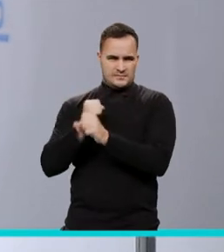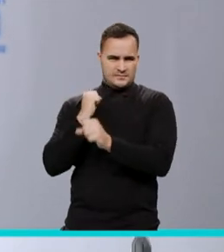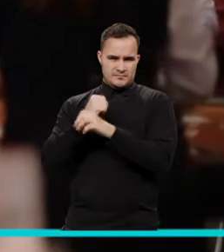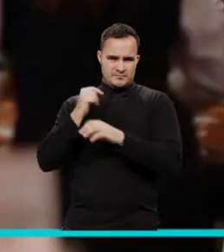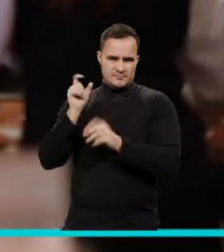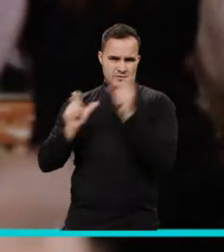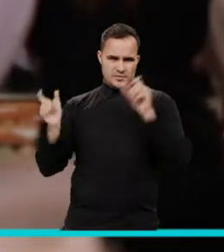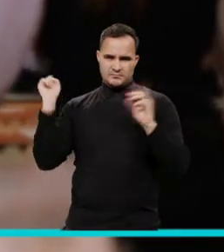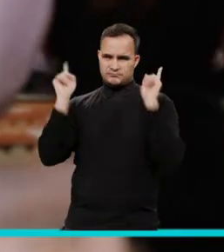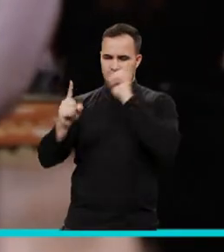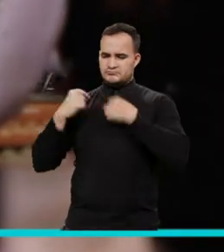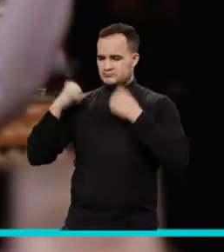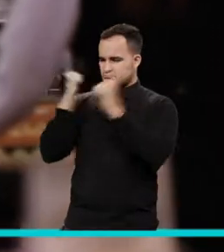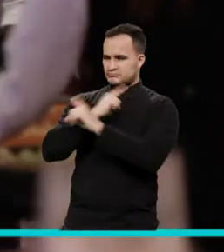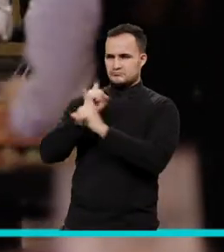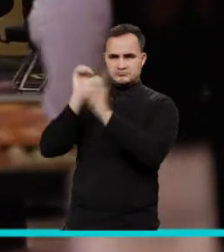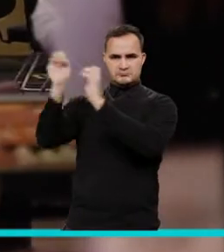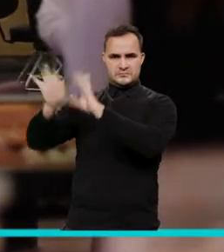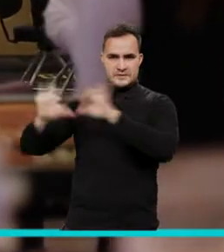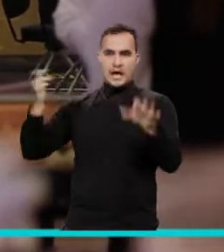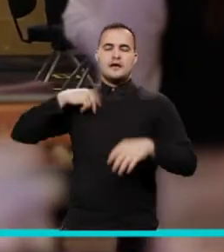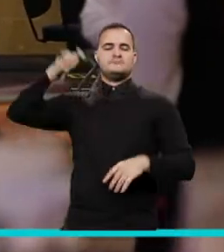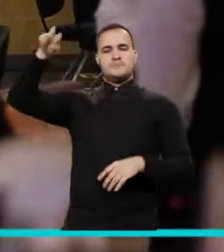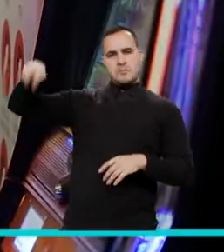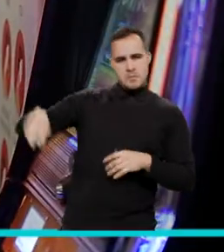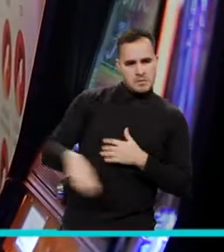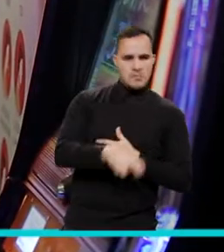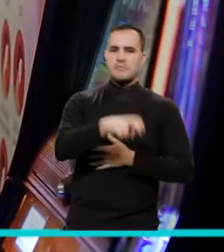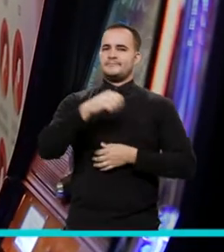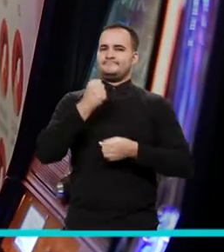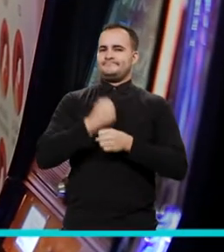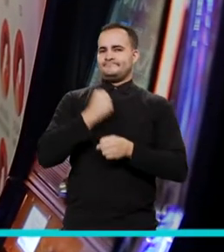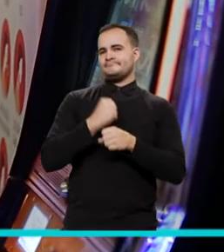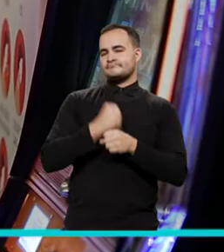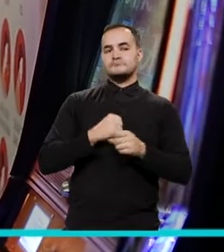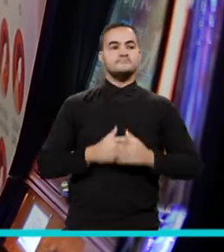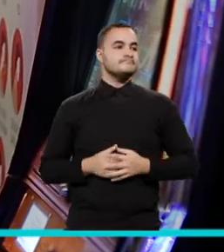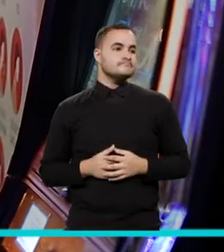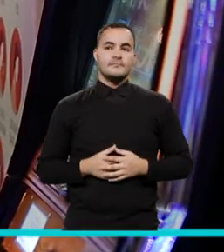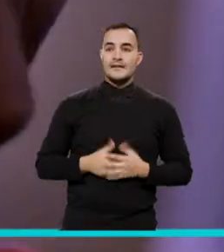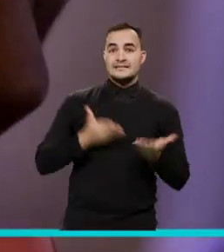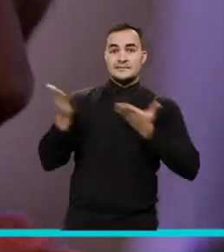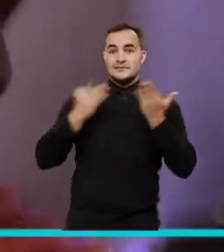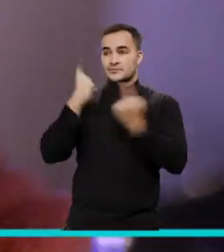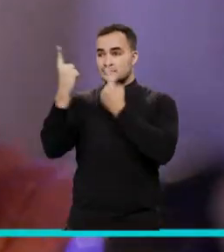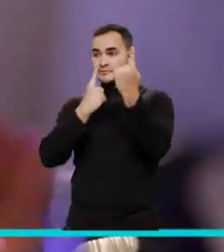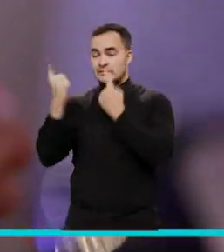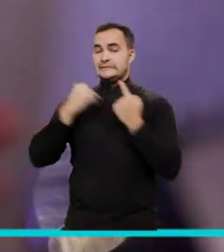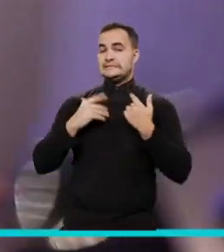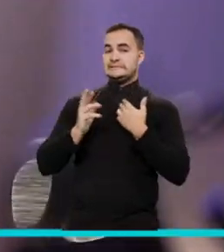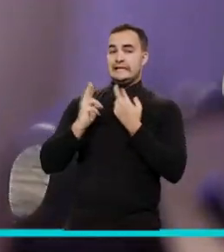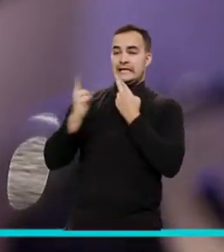ya bajamos a trabajar pues, y ya el tema con los clientes también ha cambiado mucho.